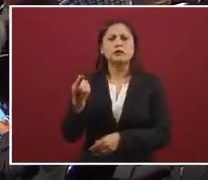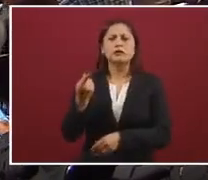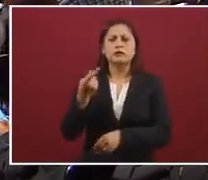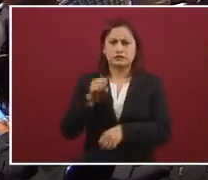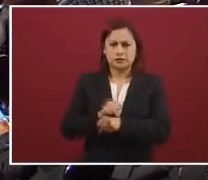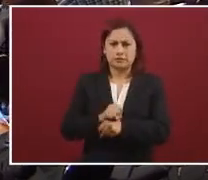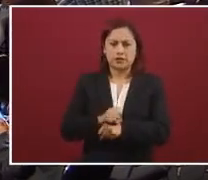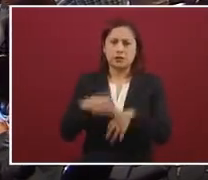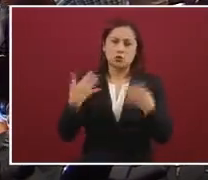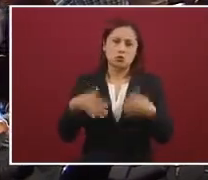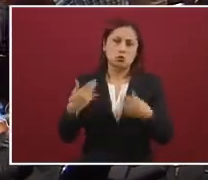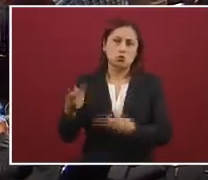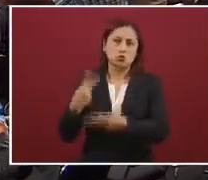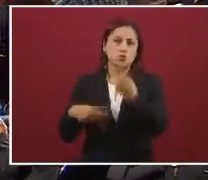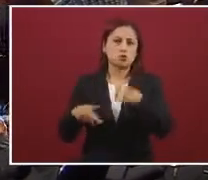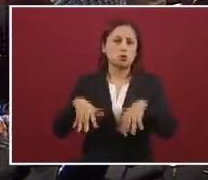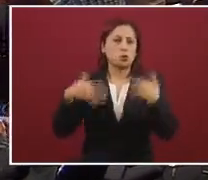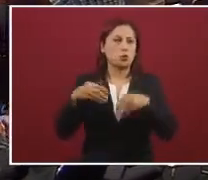informe.